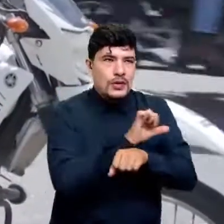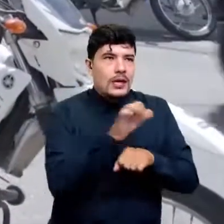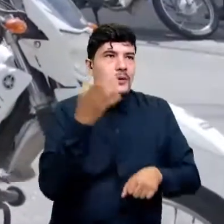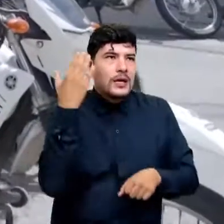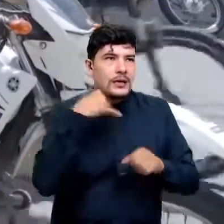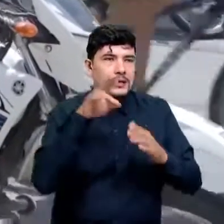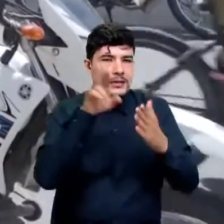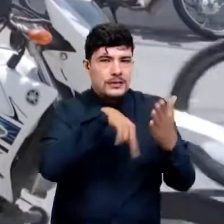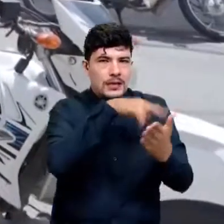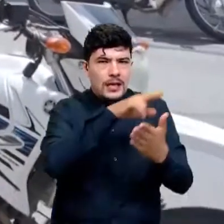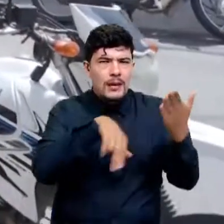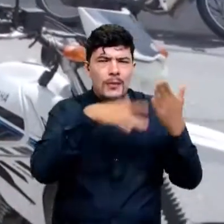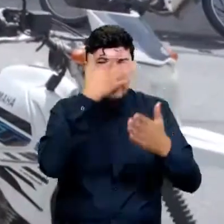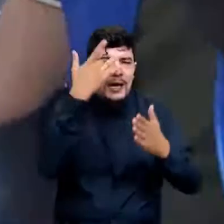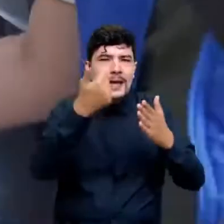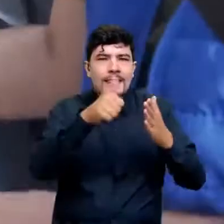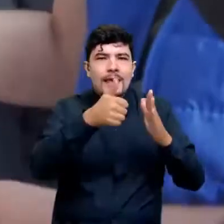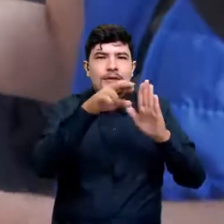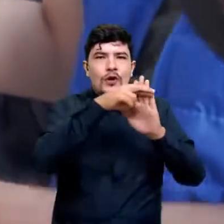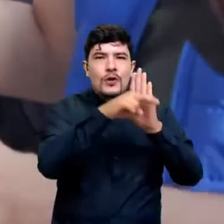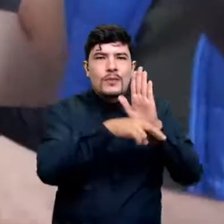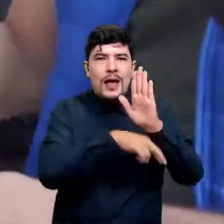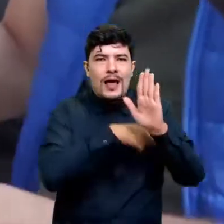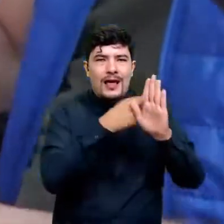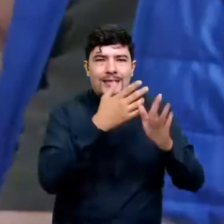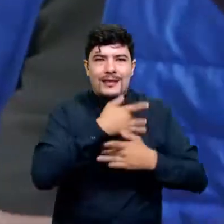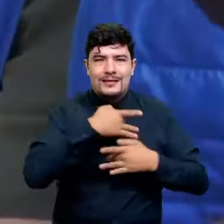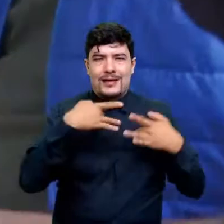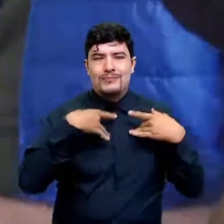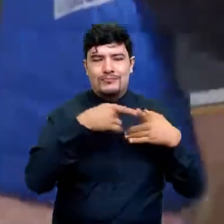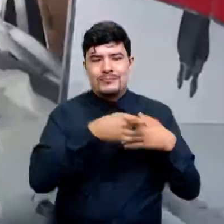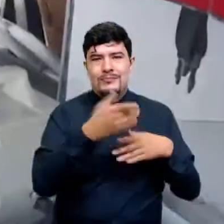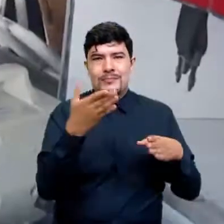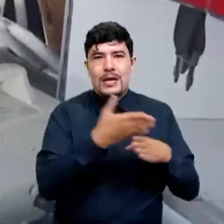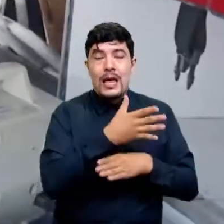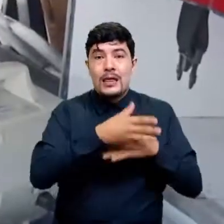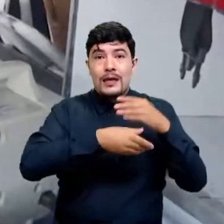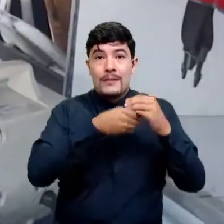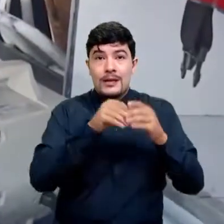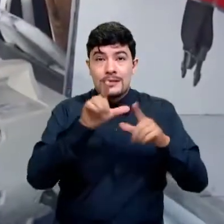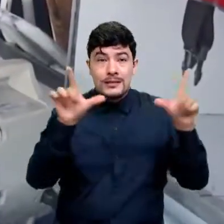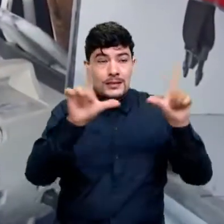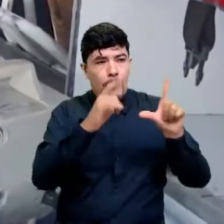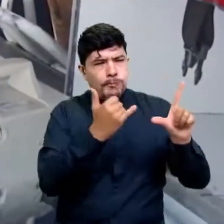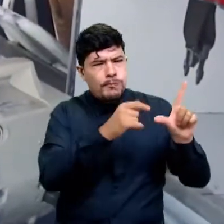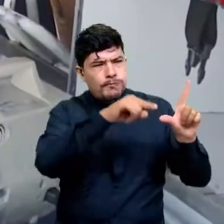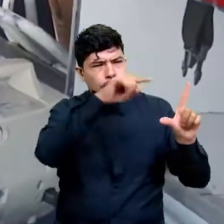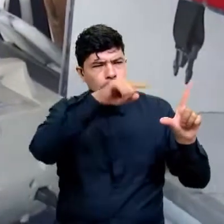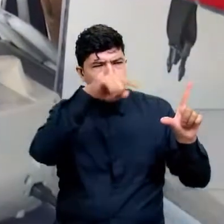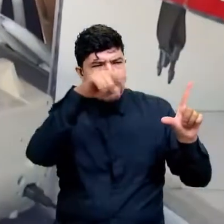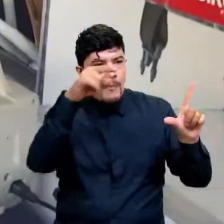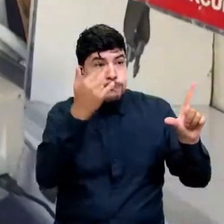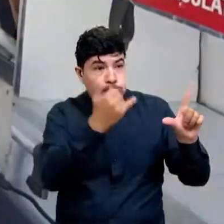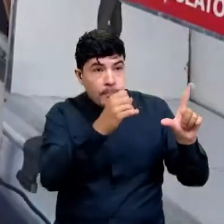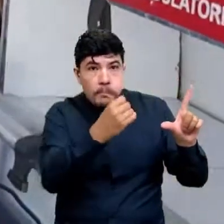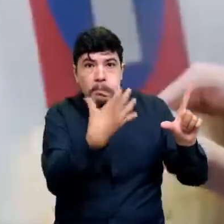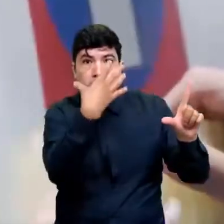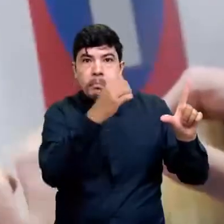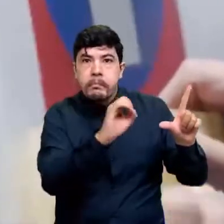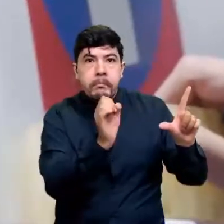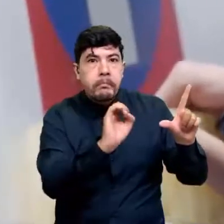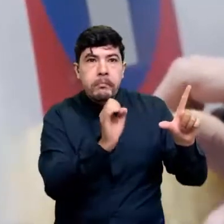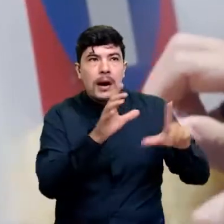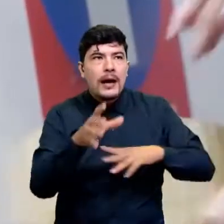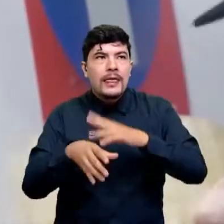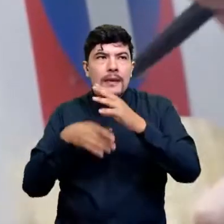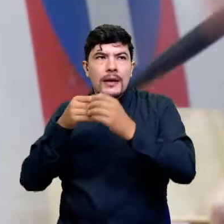por más de 10 motivos sanitarios y de movilidad. Entre ellos está que uno de los monitores de signos vitales no funcionaba y que la